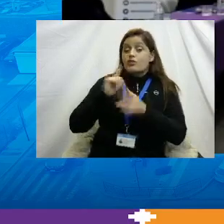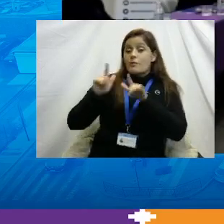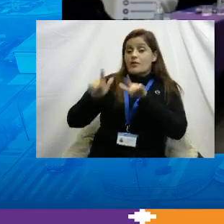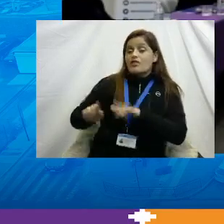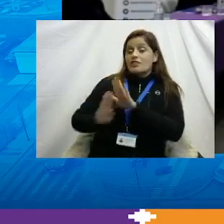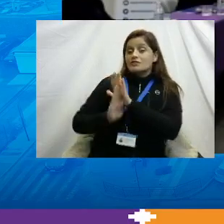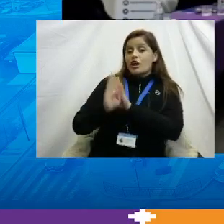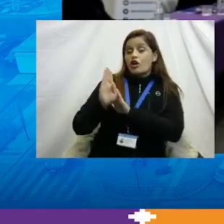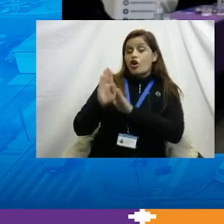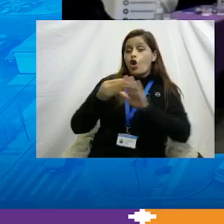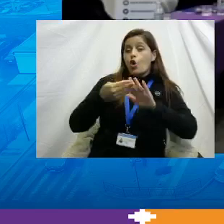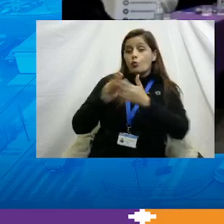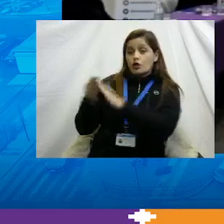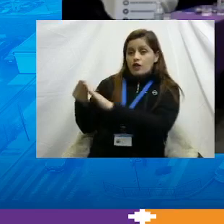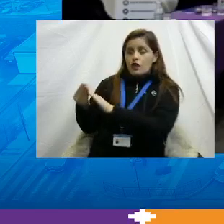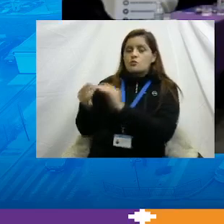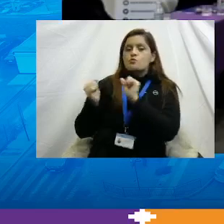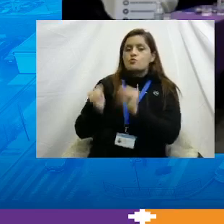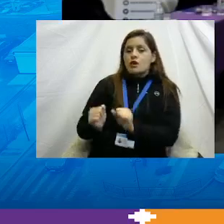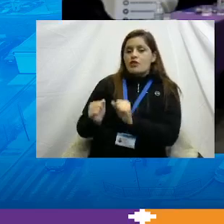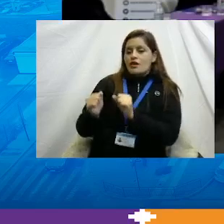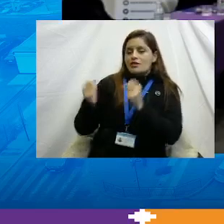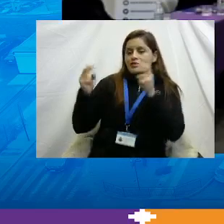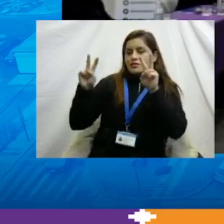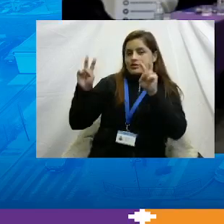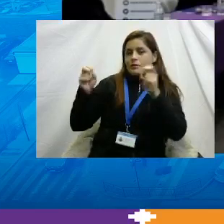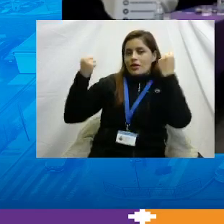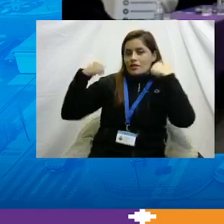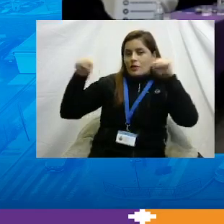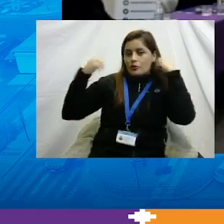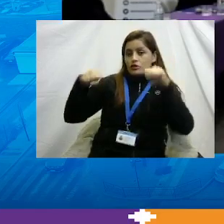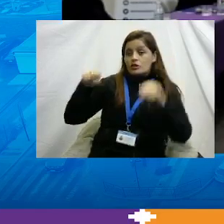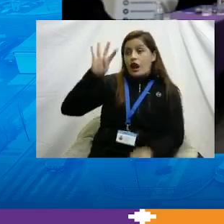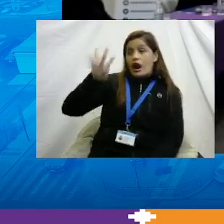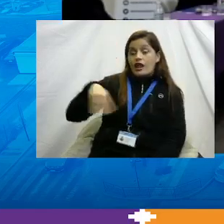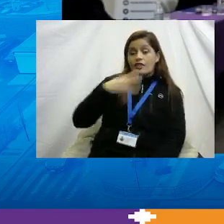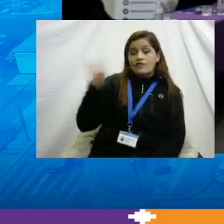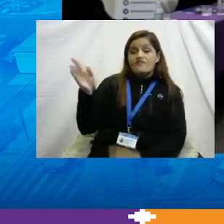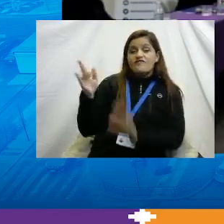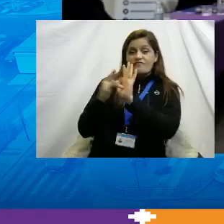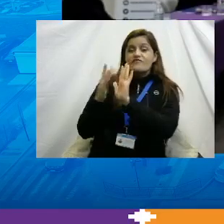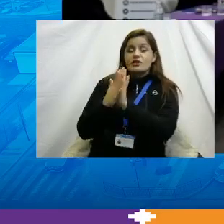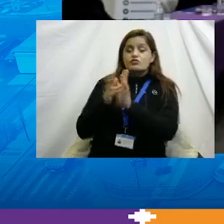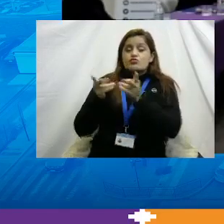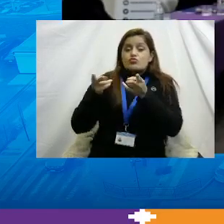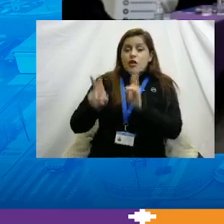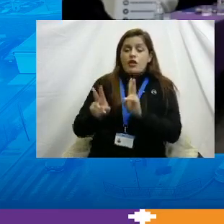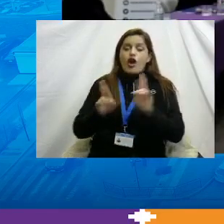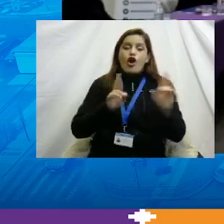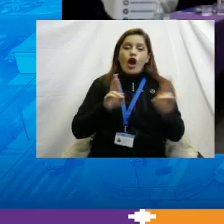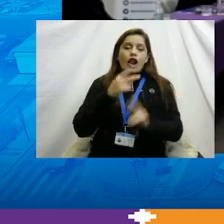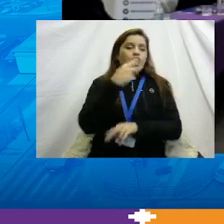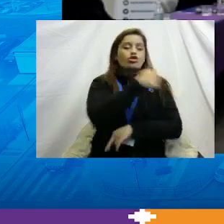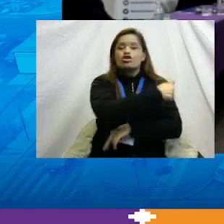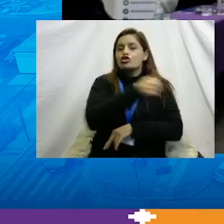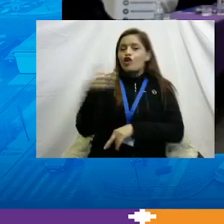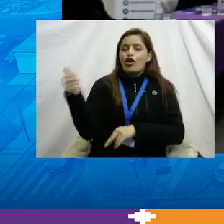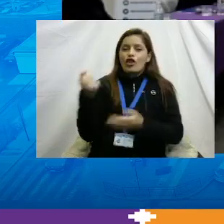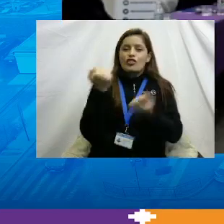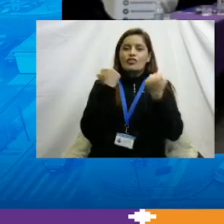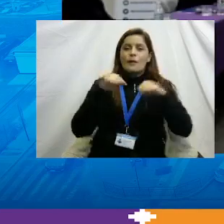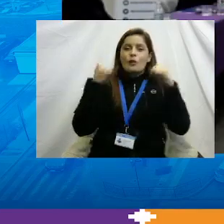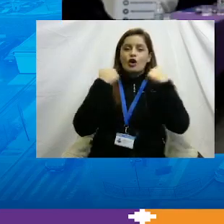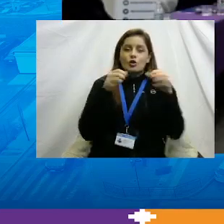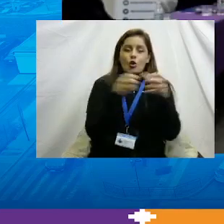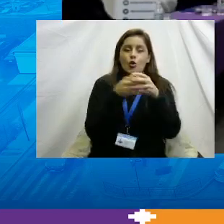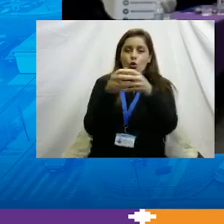que ahí para que pueda gestionar con el equipo de deportes esta calendarización de las fechas, idealmente con todos los clubes deportivos, porque eso también